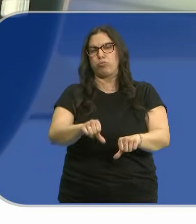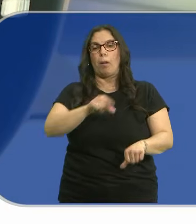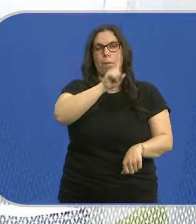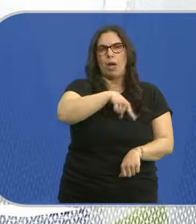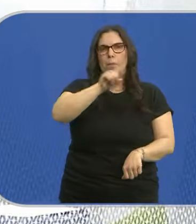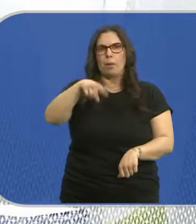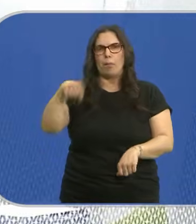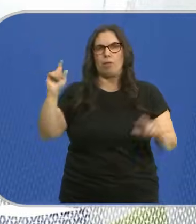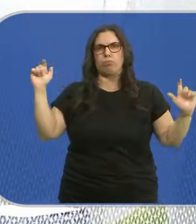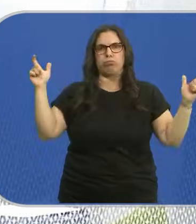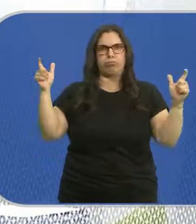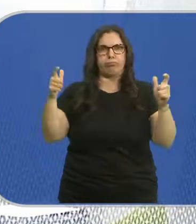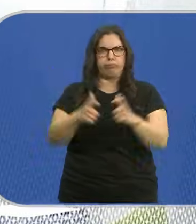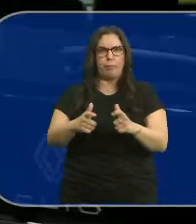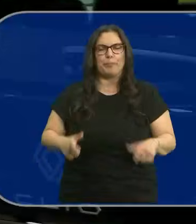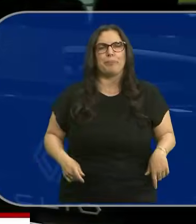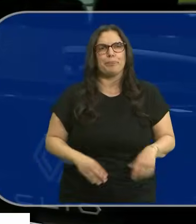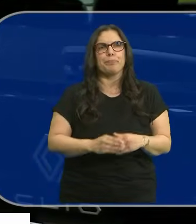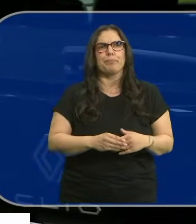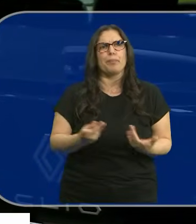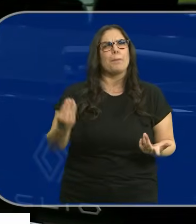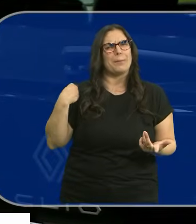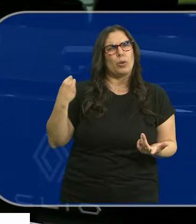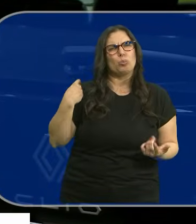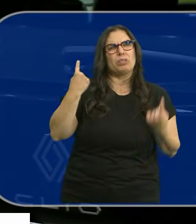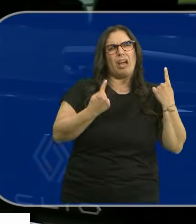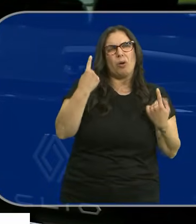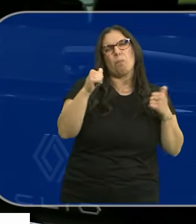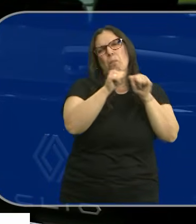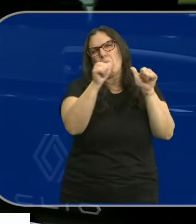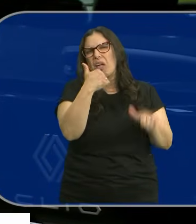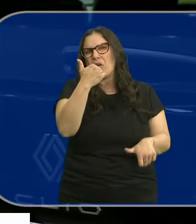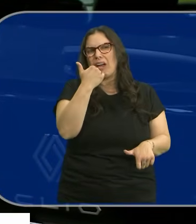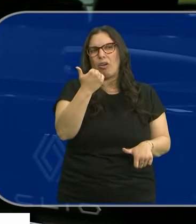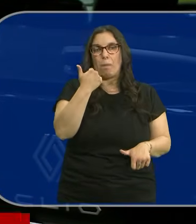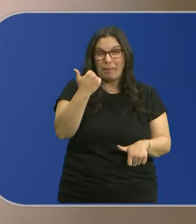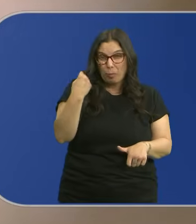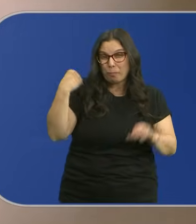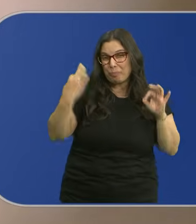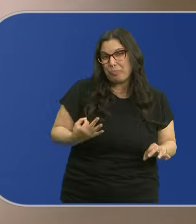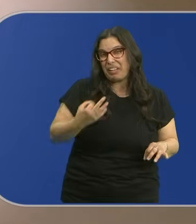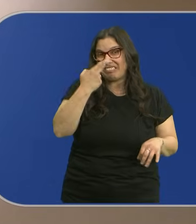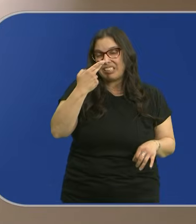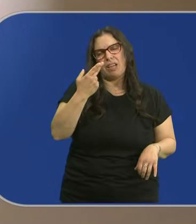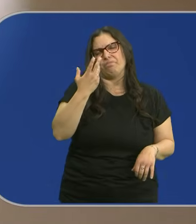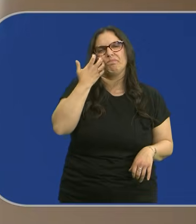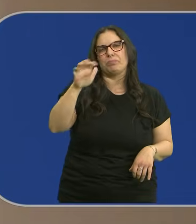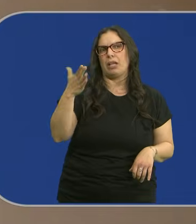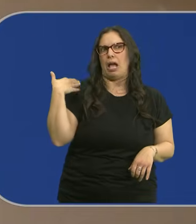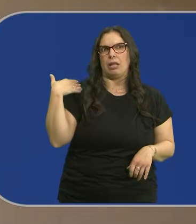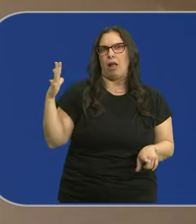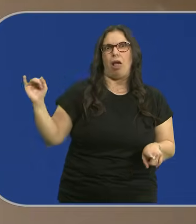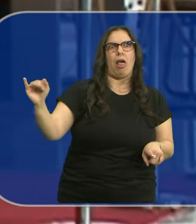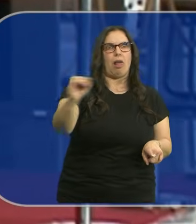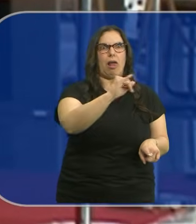a mes no dejan de caer. Todavía hay preguntas, hay algún modelo, pero es muy raro que pregunten. Y eso que antes estaban por todos